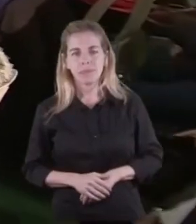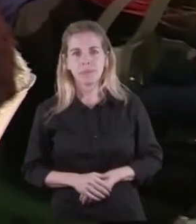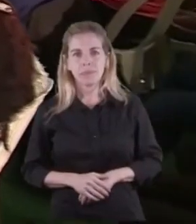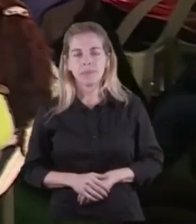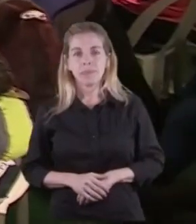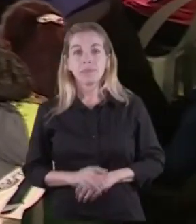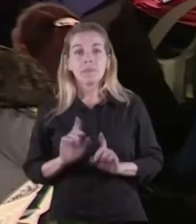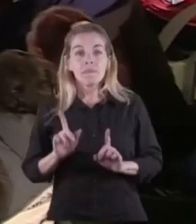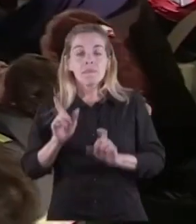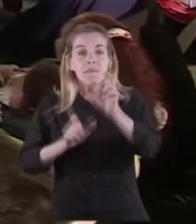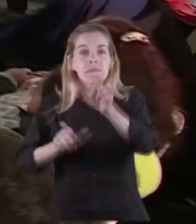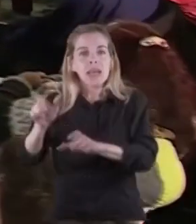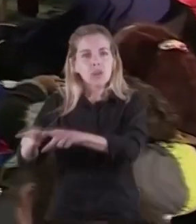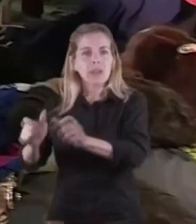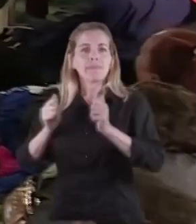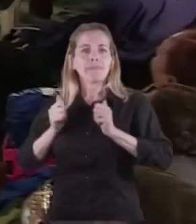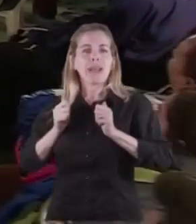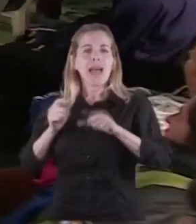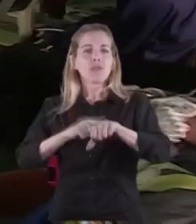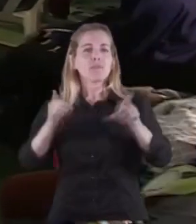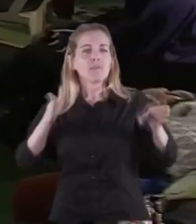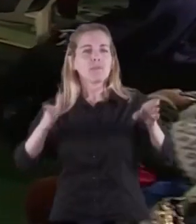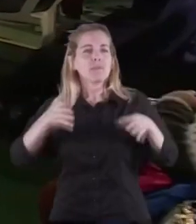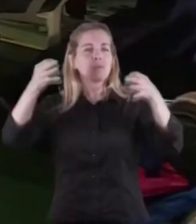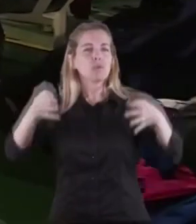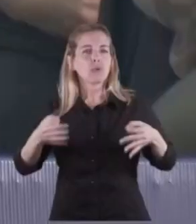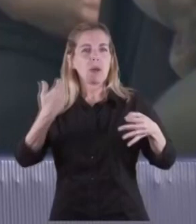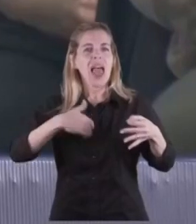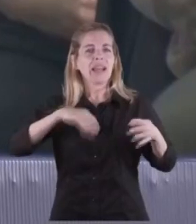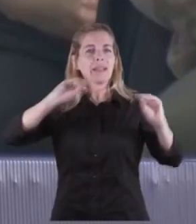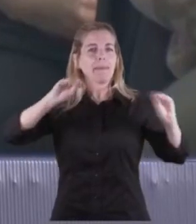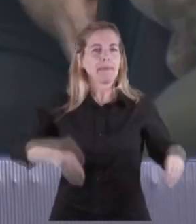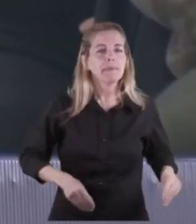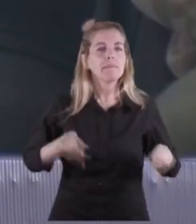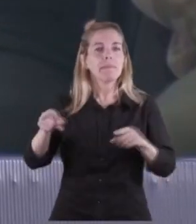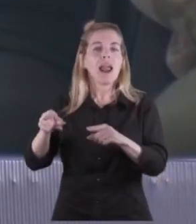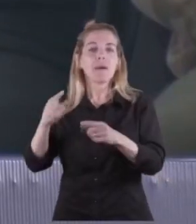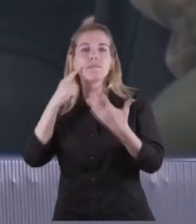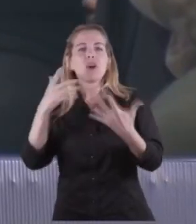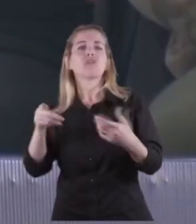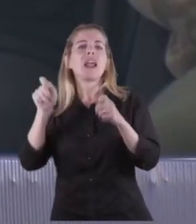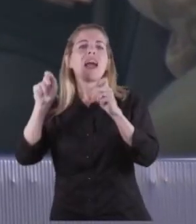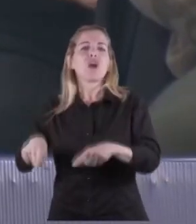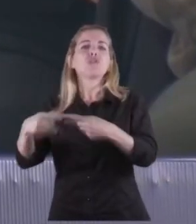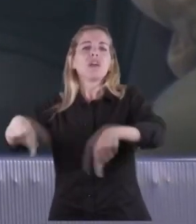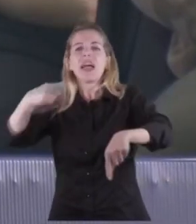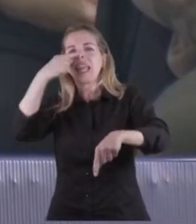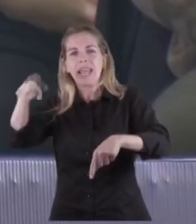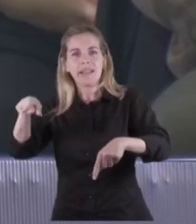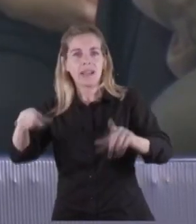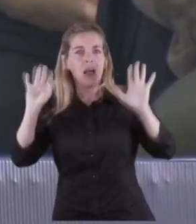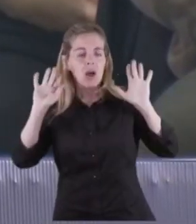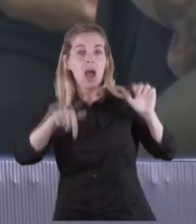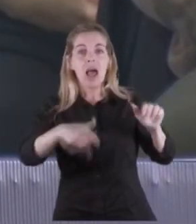Son los que esperan un momento en que la Argentina se debilite, se devalúe para vender lo que tienen que vender, cuando la Argentina lo